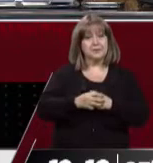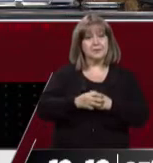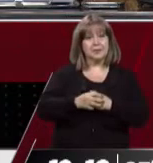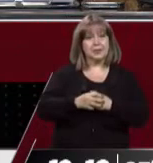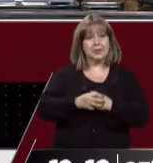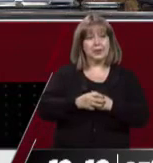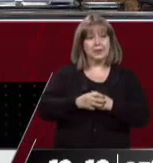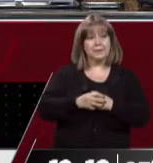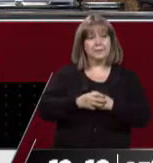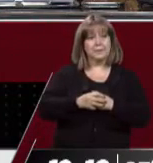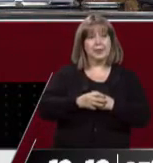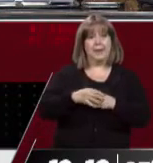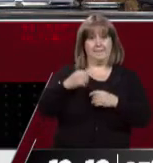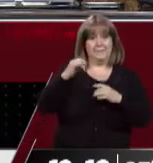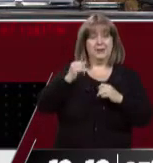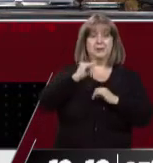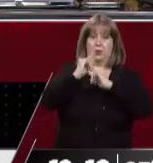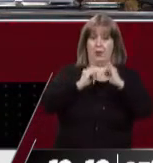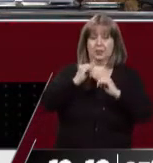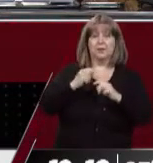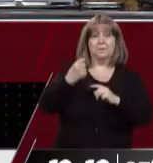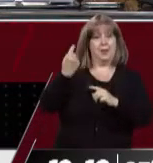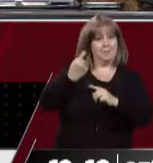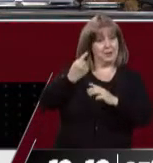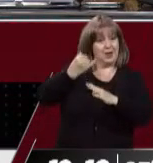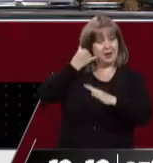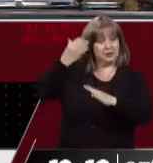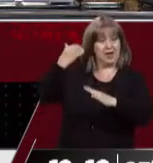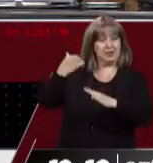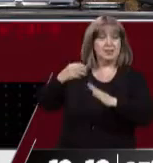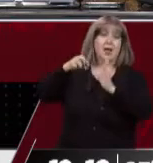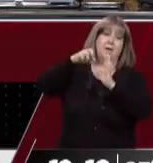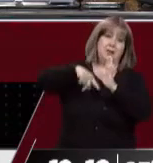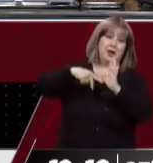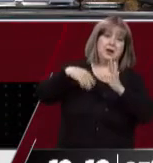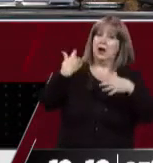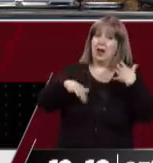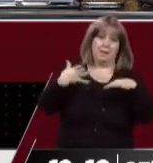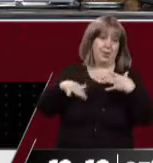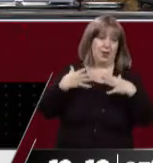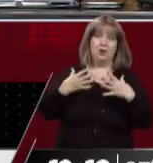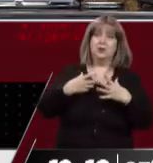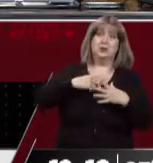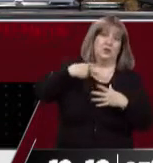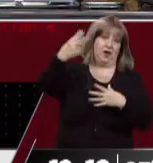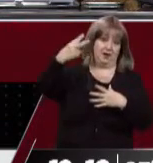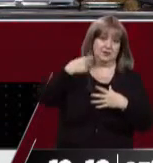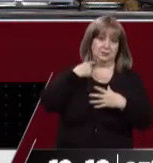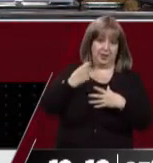Bien, sí. En un principio siempre el plan ha sido viajar lo más rápido posible.